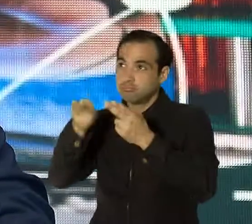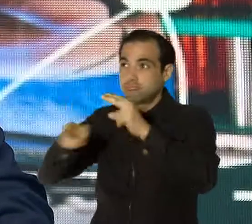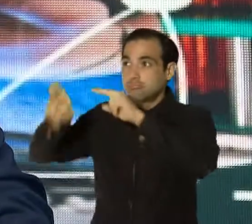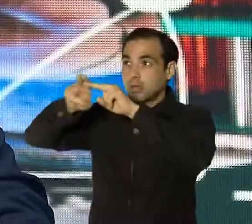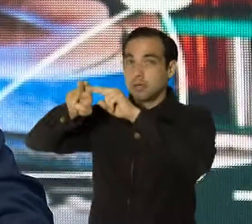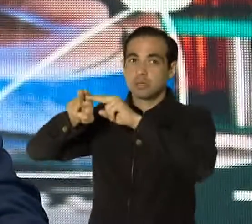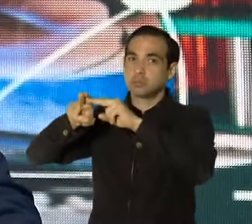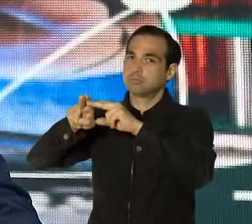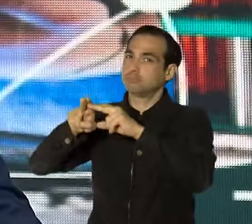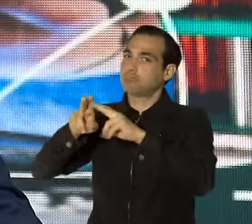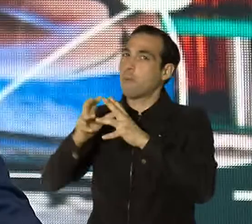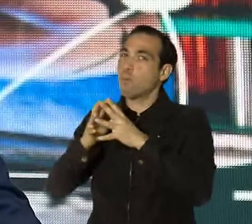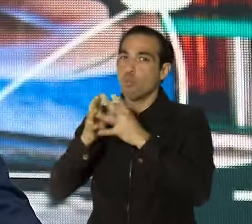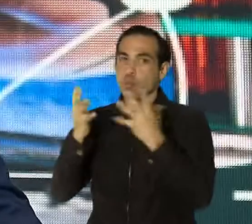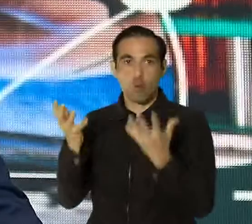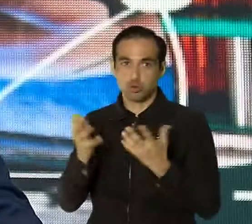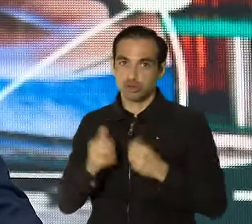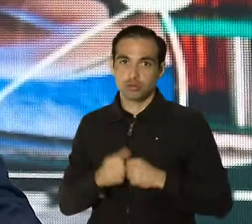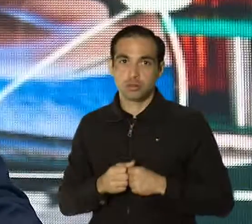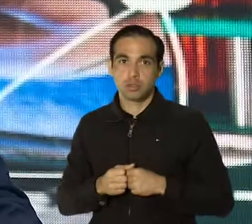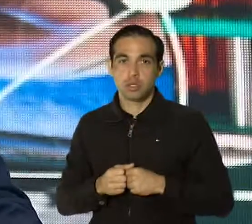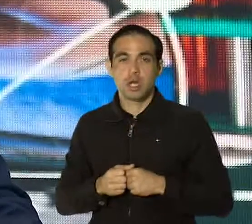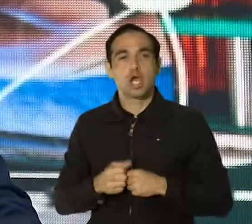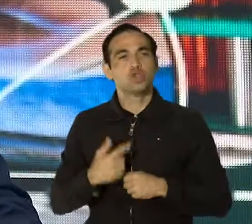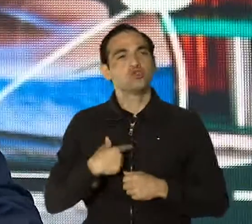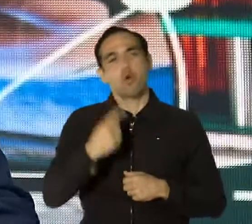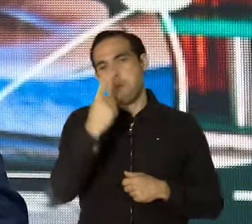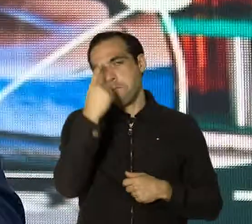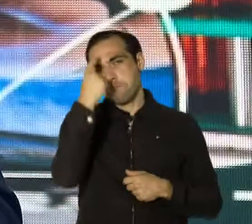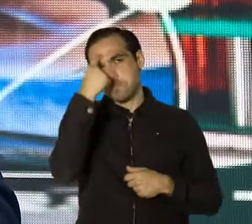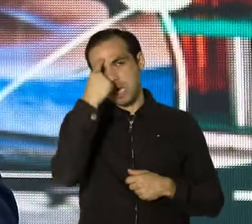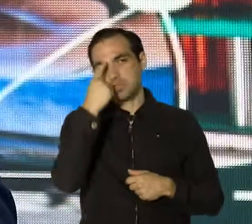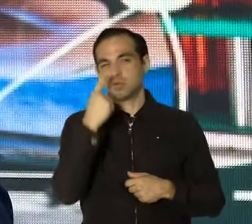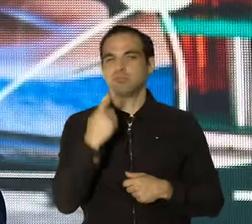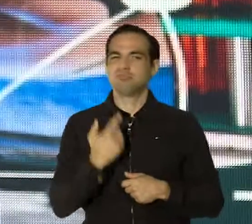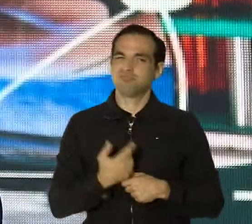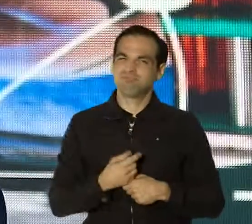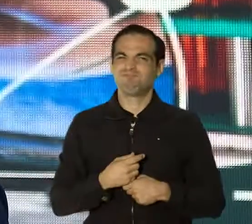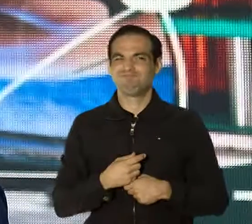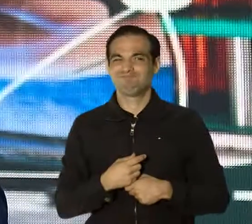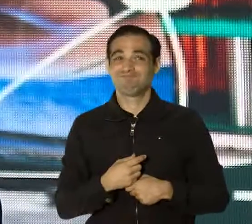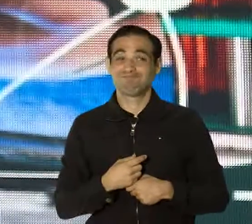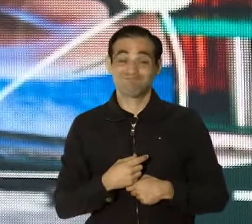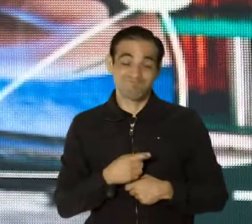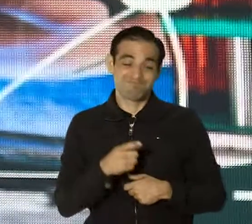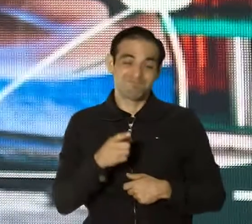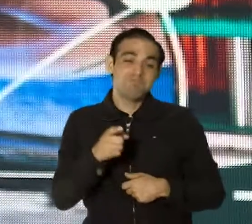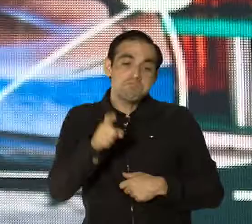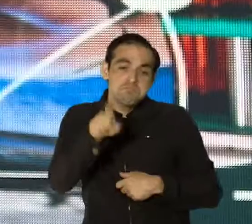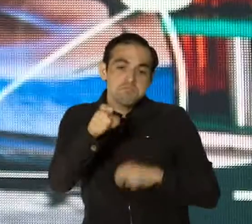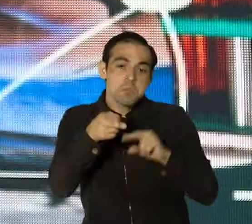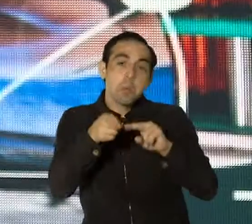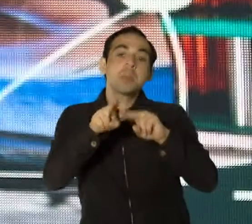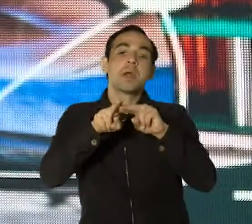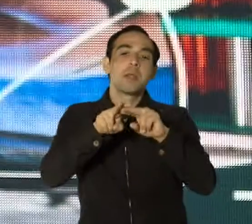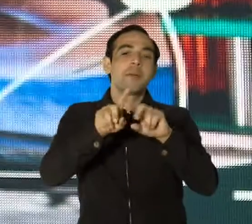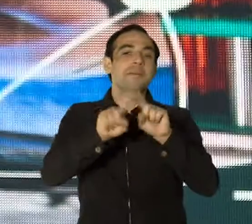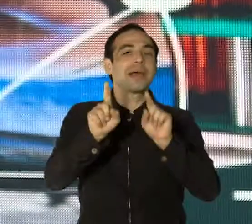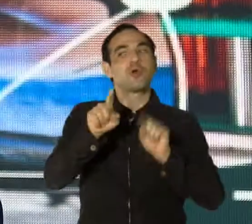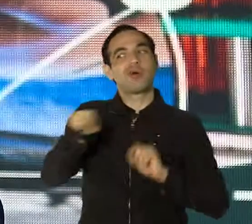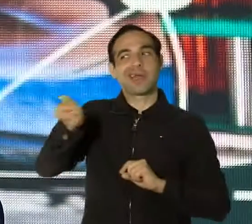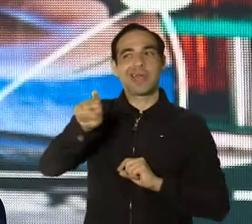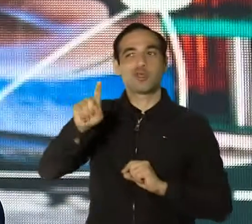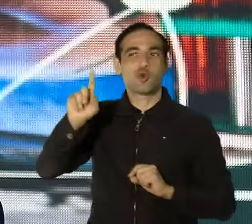es bastante. Entiendo que se tenía que haber hecho, pero la decisión está en ello en cuanto a